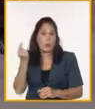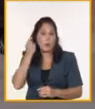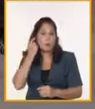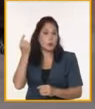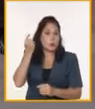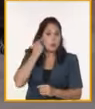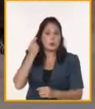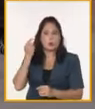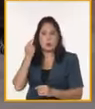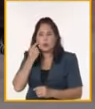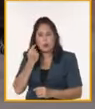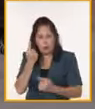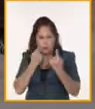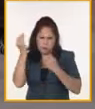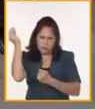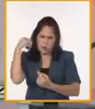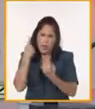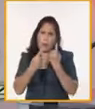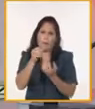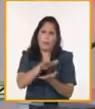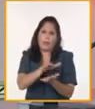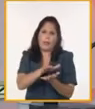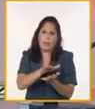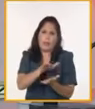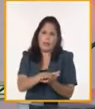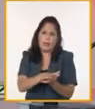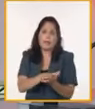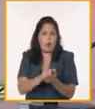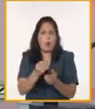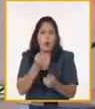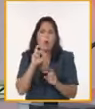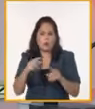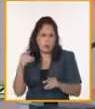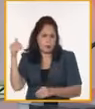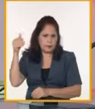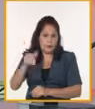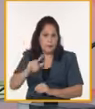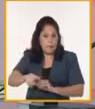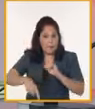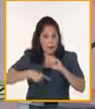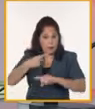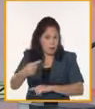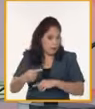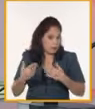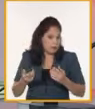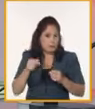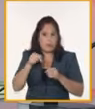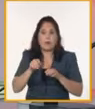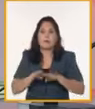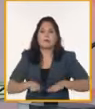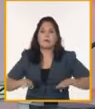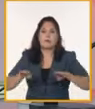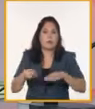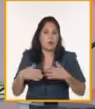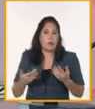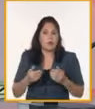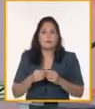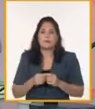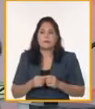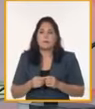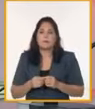distancia quedan muchas cosas seguramente por decir pero habrá nuevas oportunidades mañana Por lo pronto estaremos acercándonos en la mesa